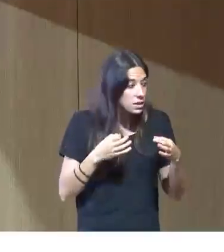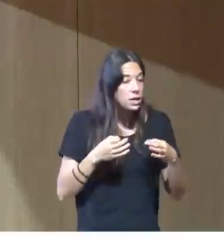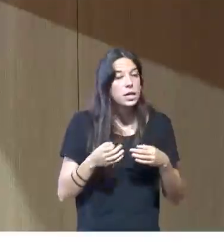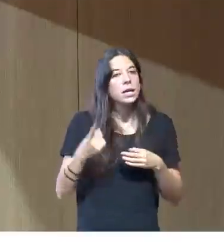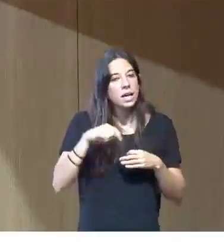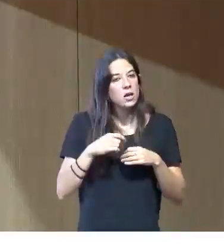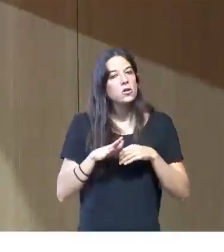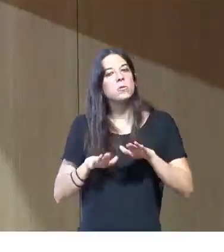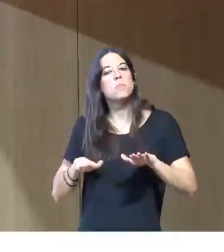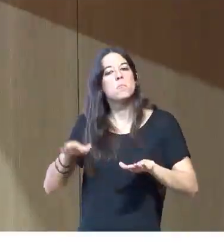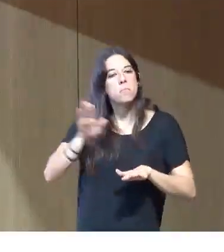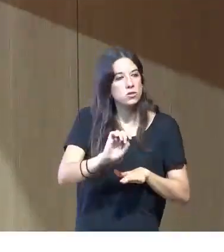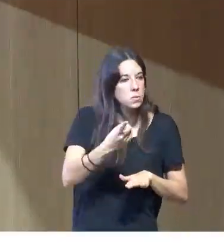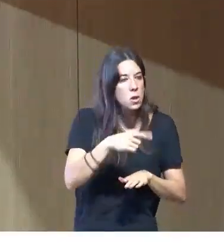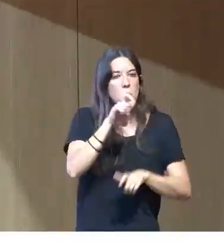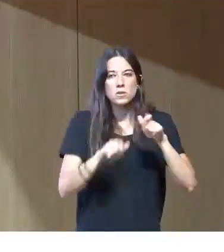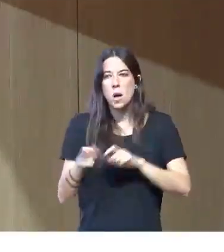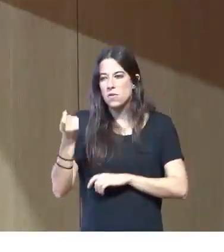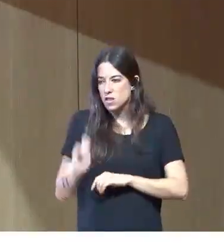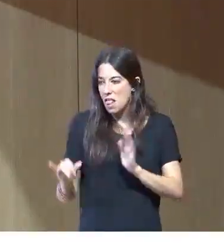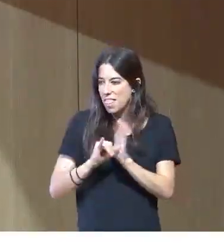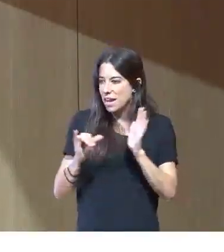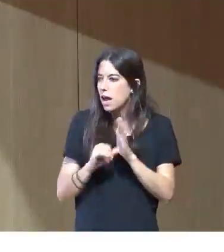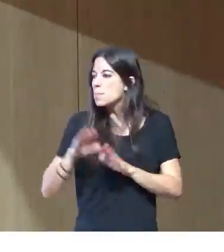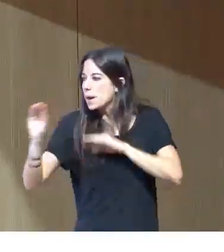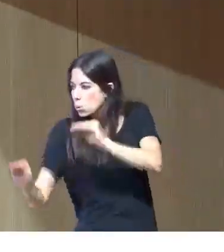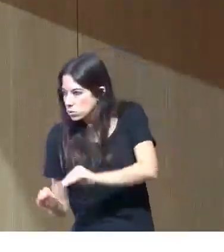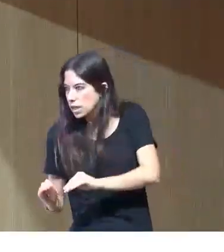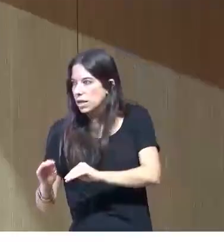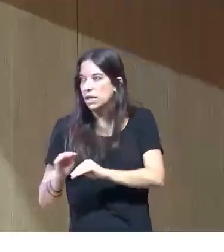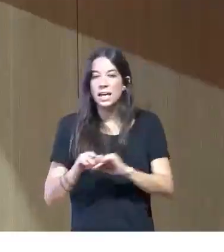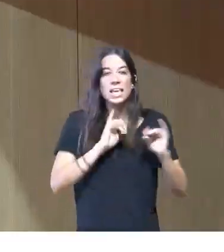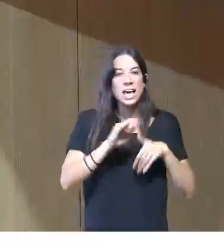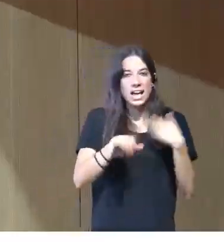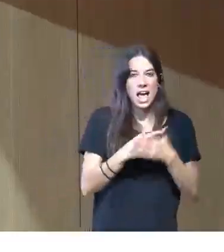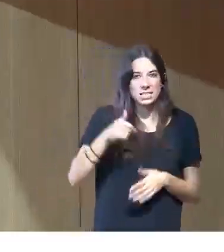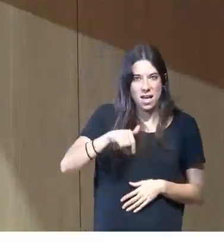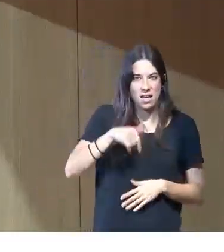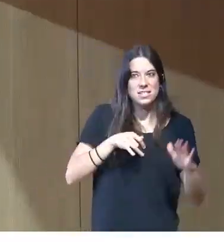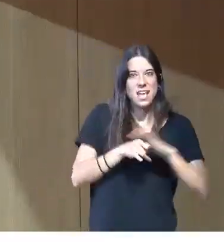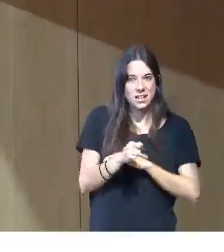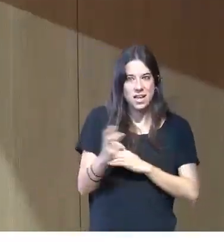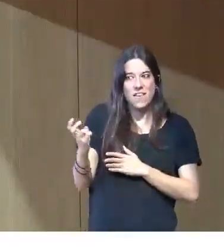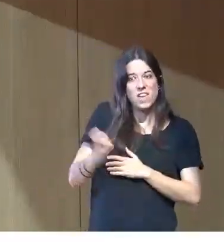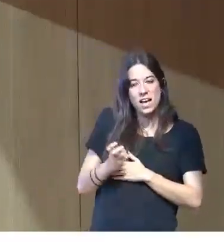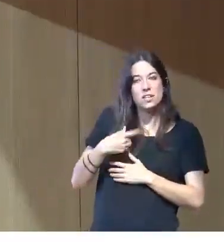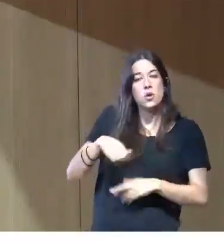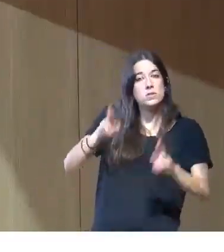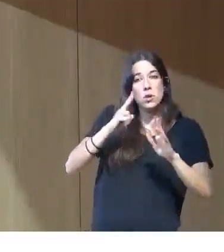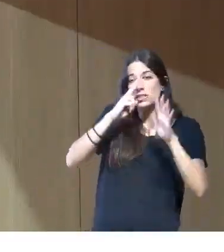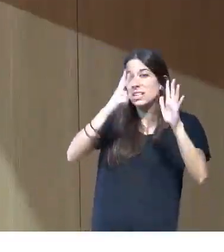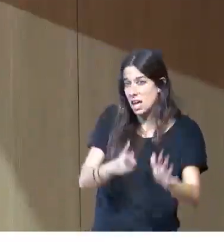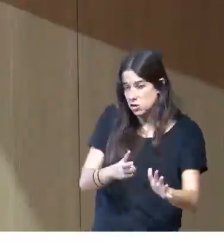busquen al profesional que tengan más cerca que consigan llegar hasta nosotros y que espero que dentro de siete años